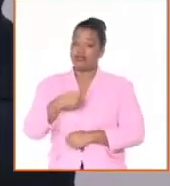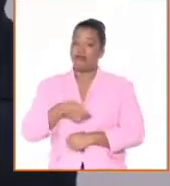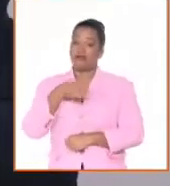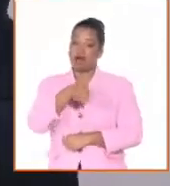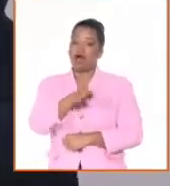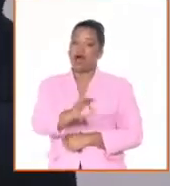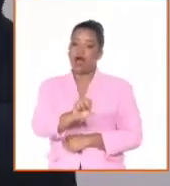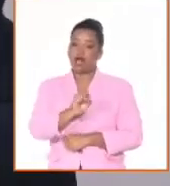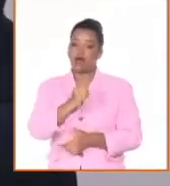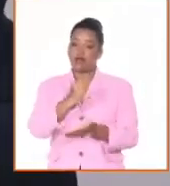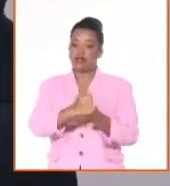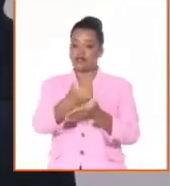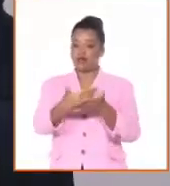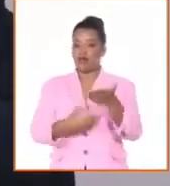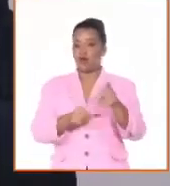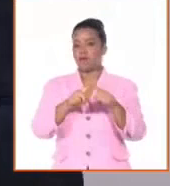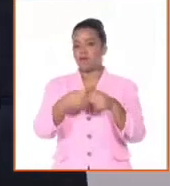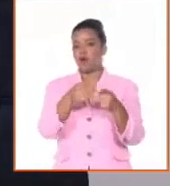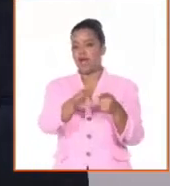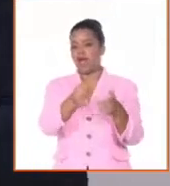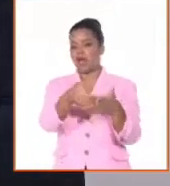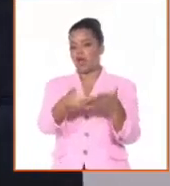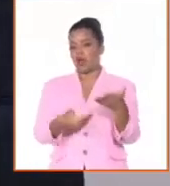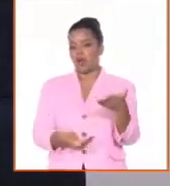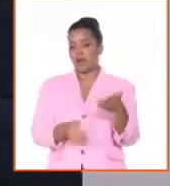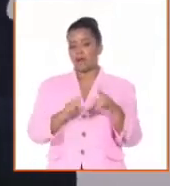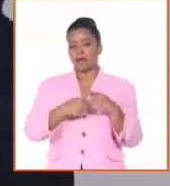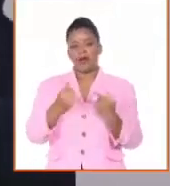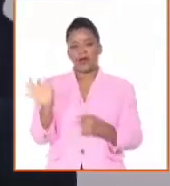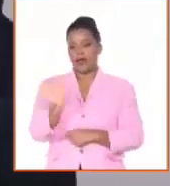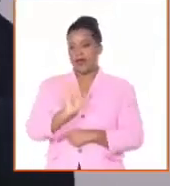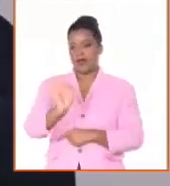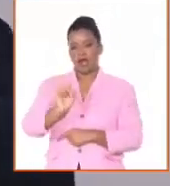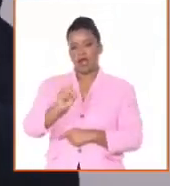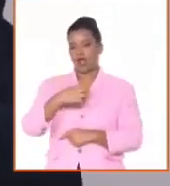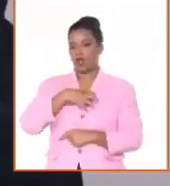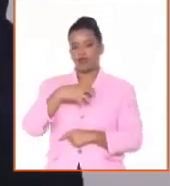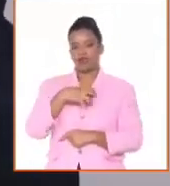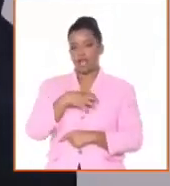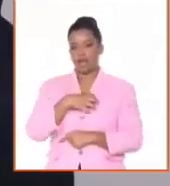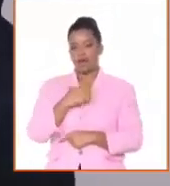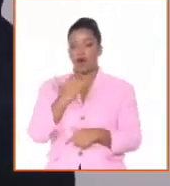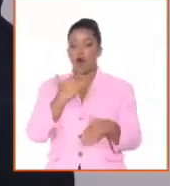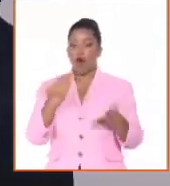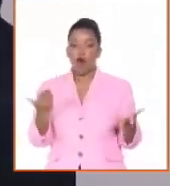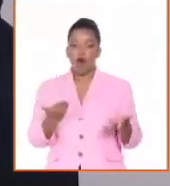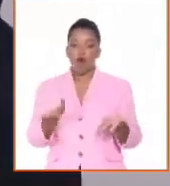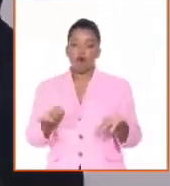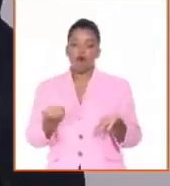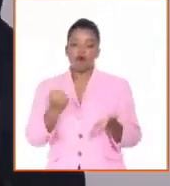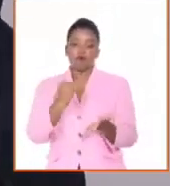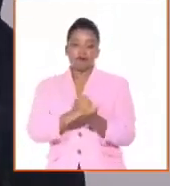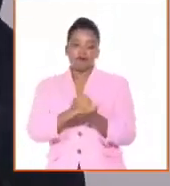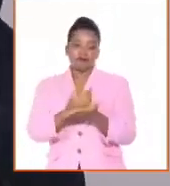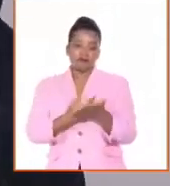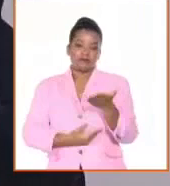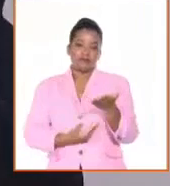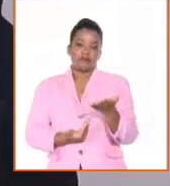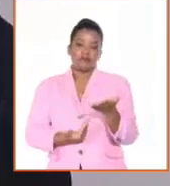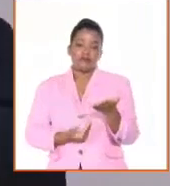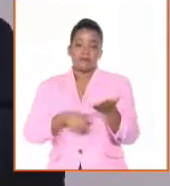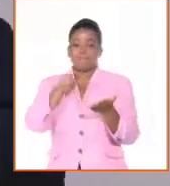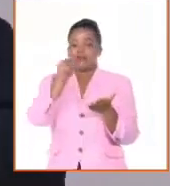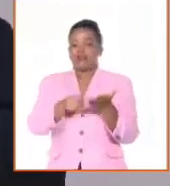certificación Por qué a recoger la certificación porque todavía no tenemos como acreditar la identidad de la